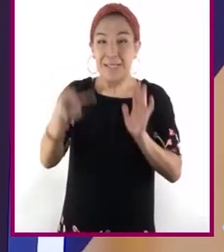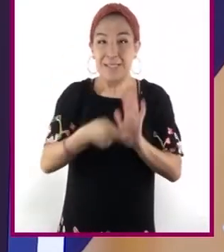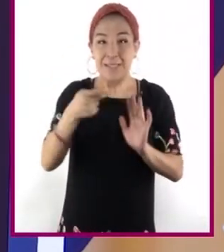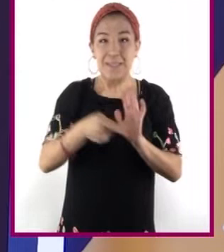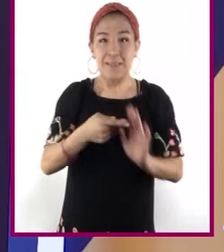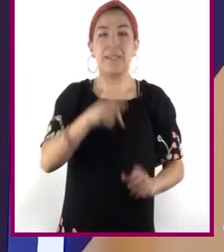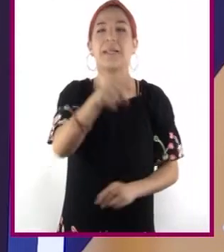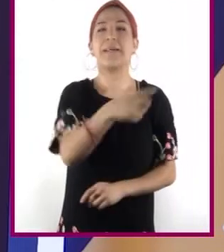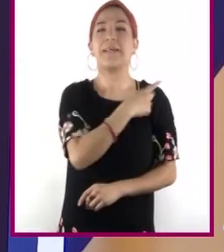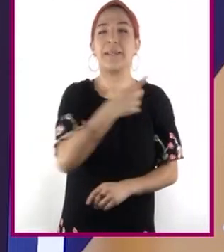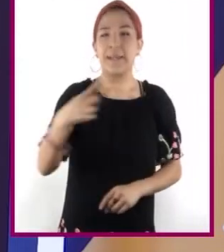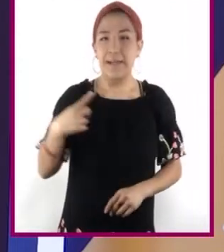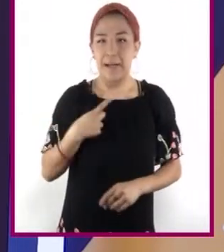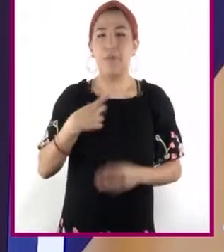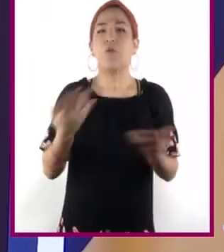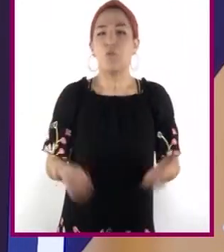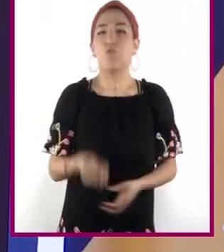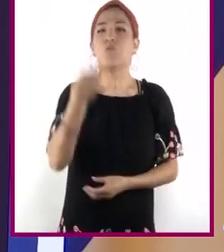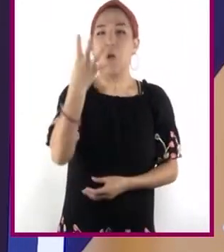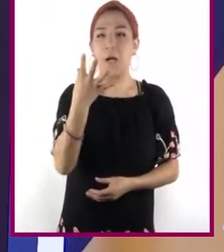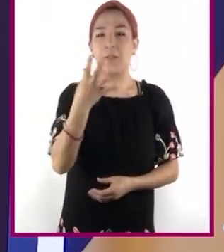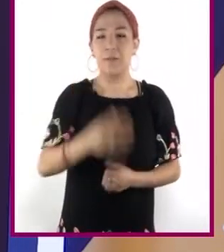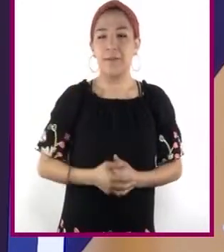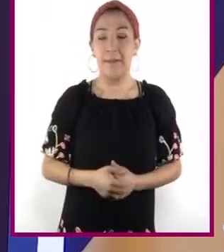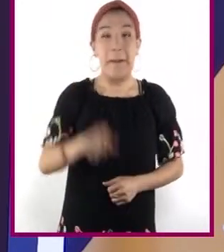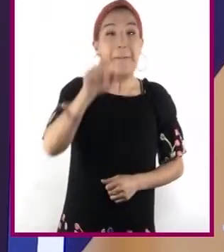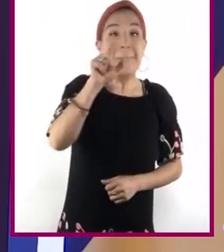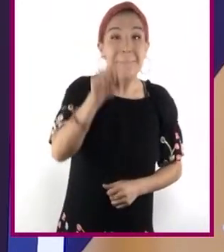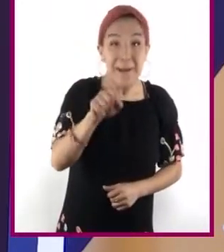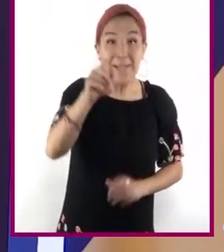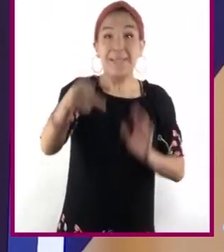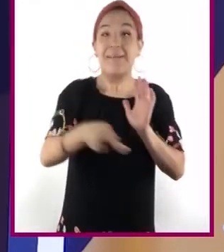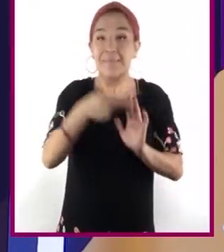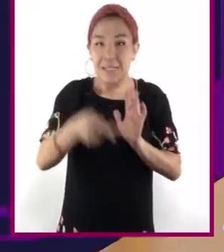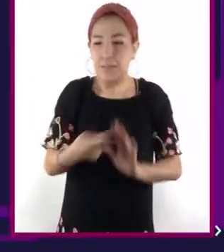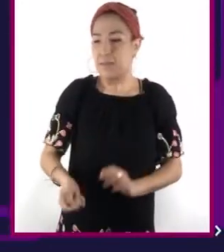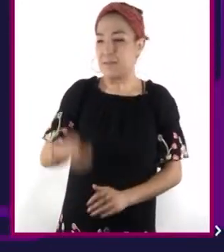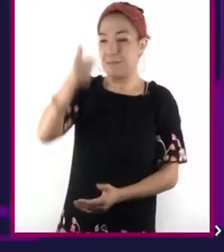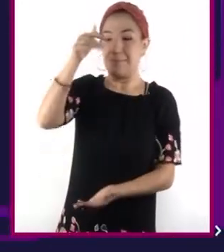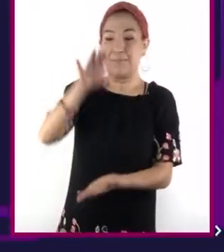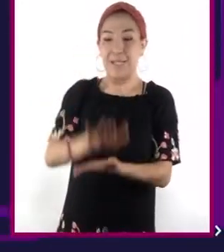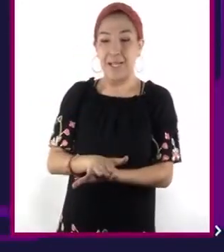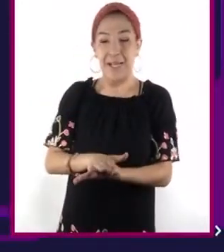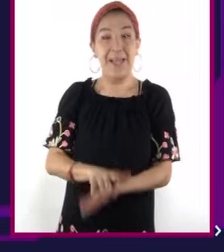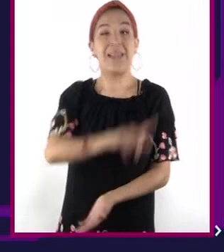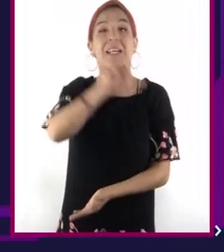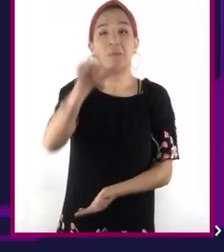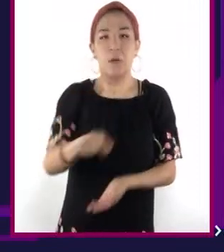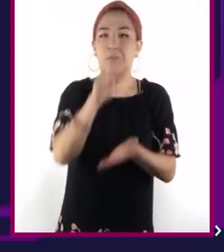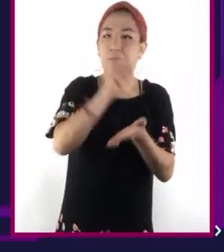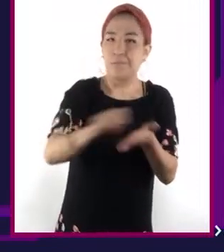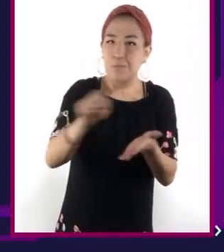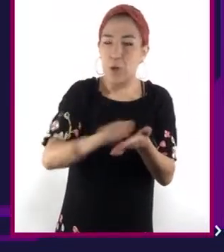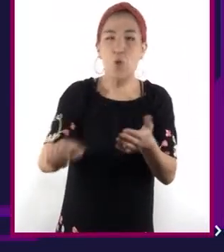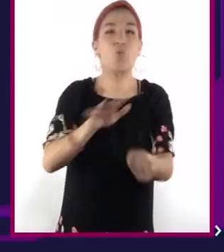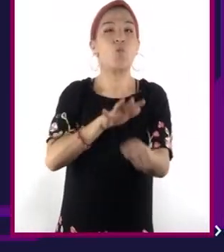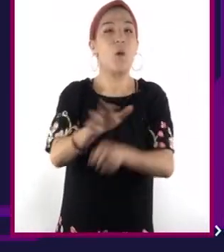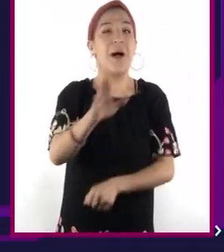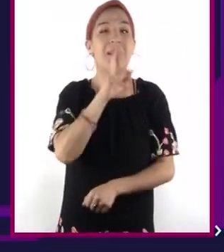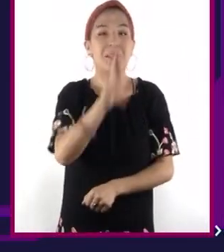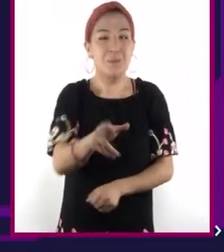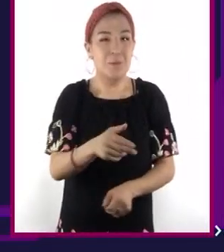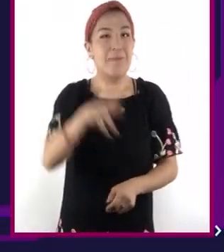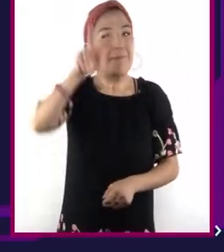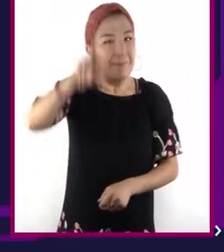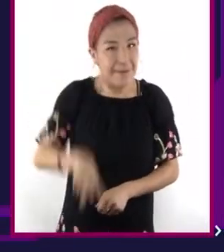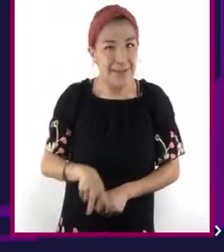lanzaran realmente la moneda 20 veces y anotaran la secuencia real.